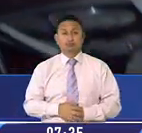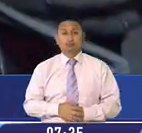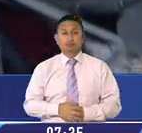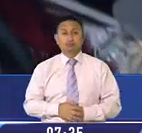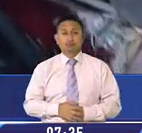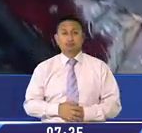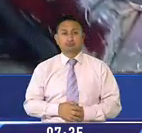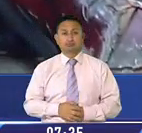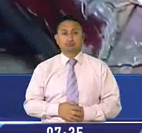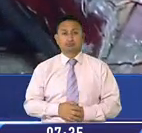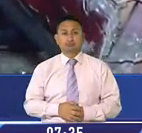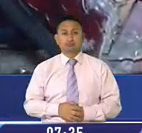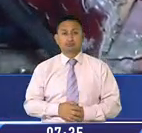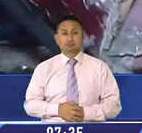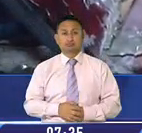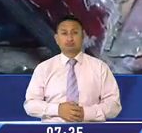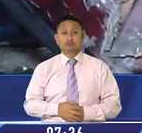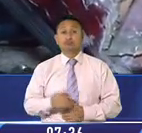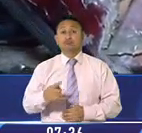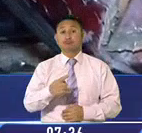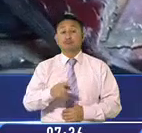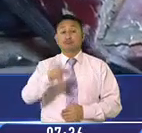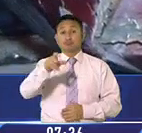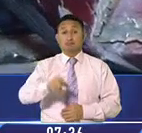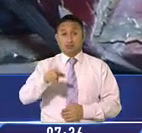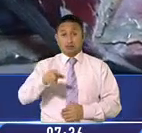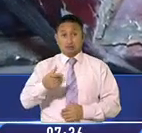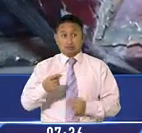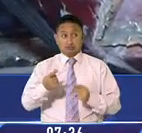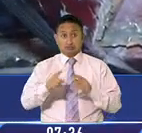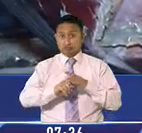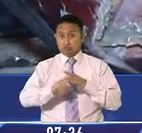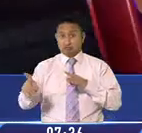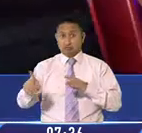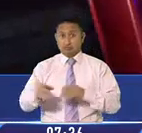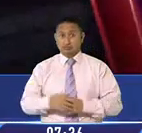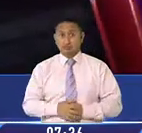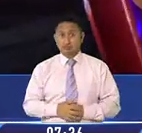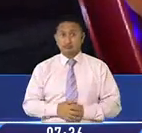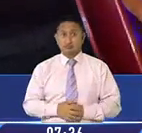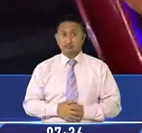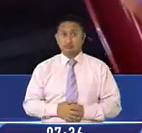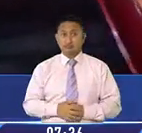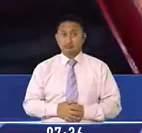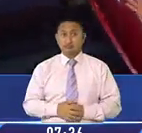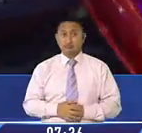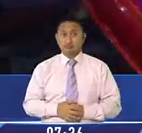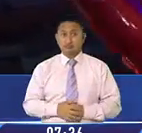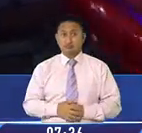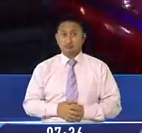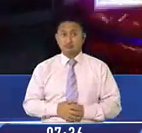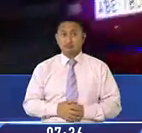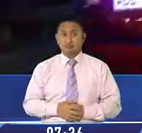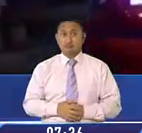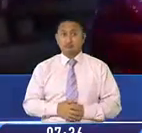los ocupantes del automotor abandonaron el sitio por su propia cuenta.